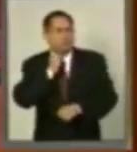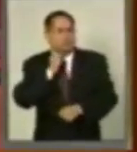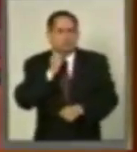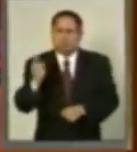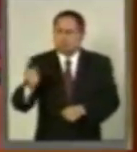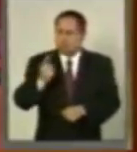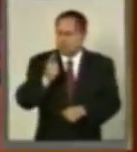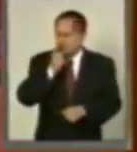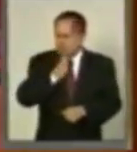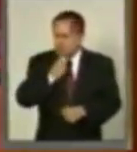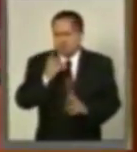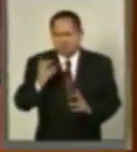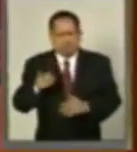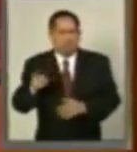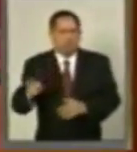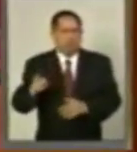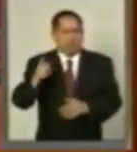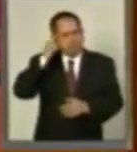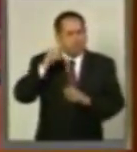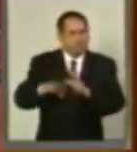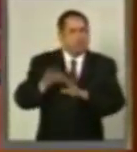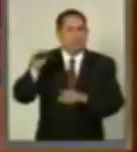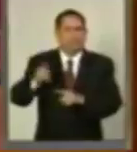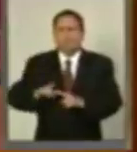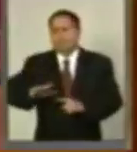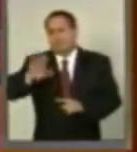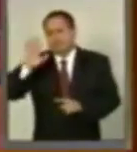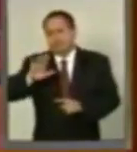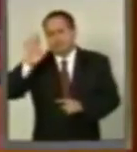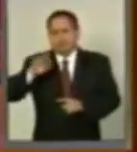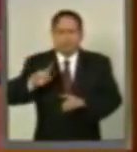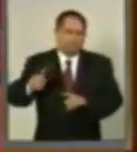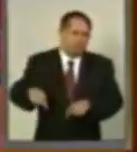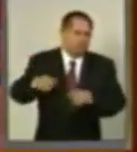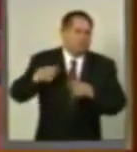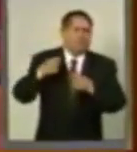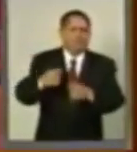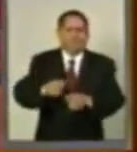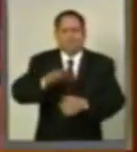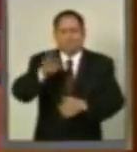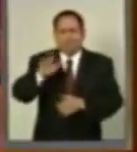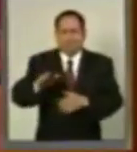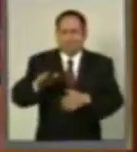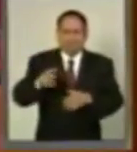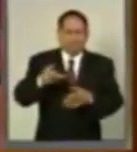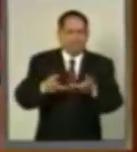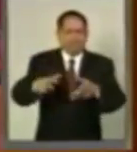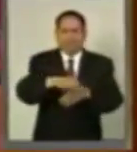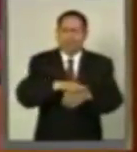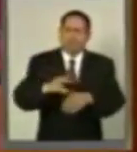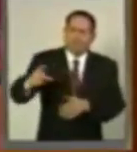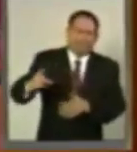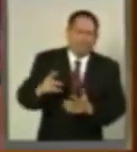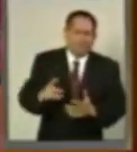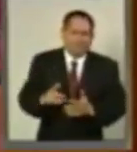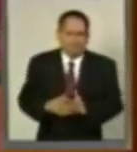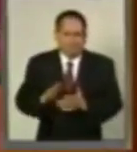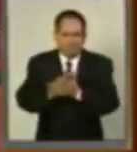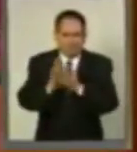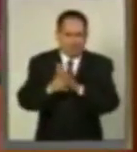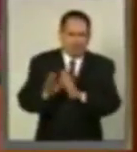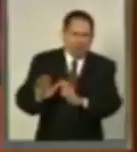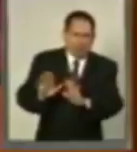en donde seguramente de ahí él sacó que pareciera que se le ha entregado ese territorio a la